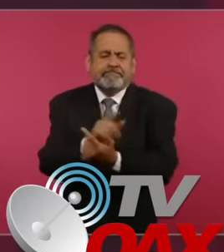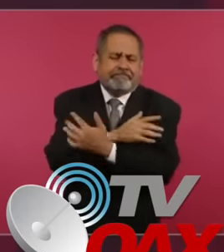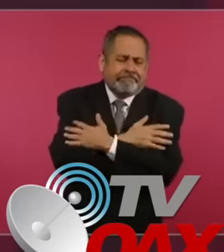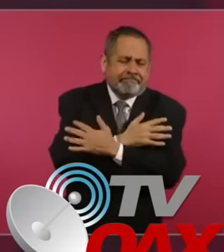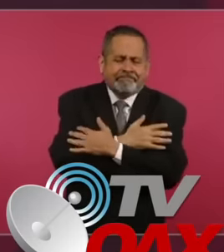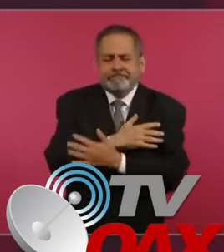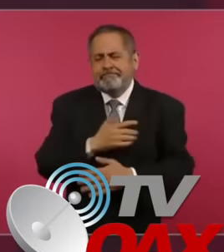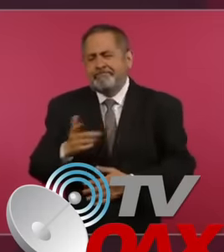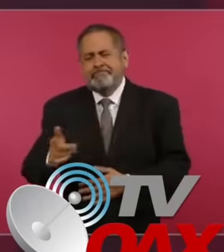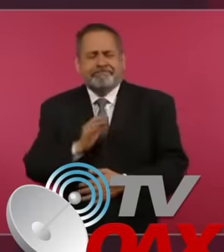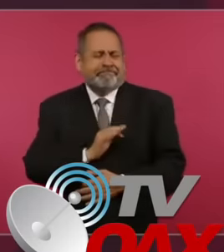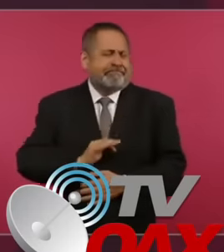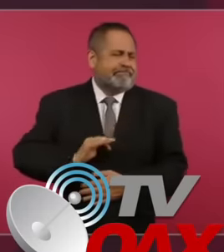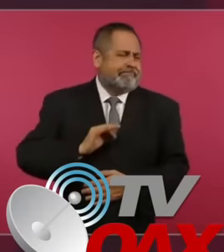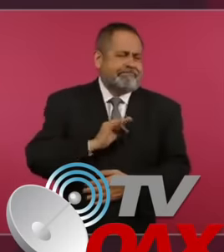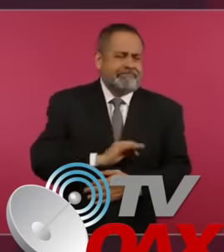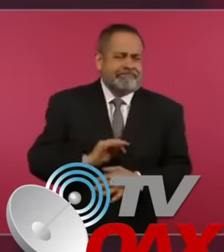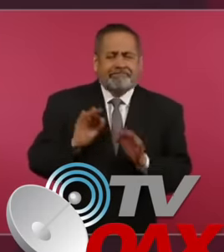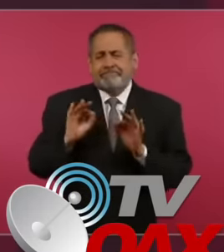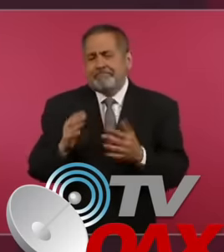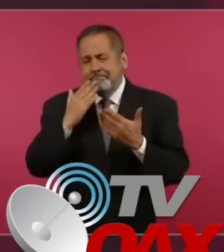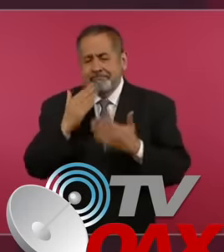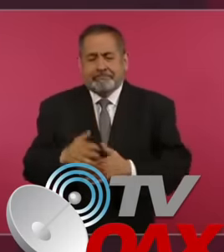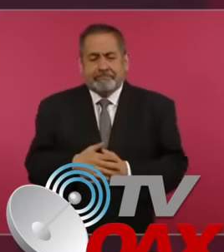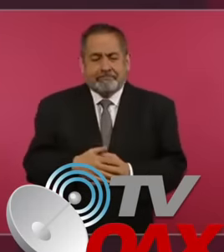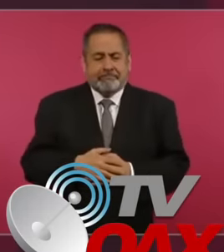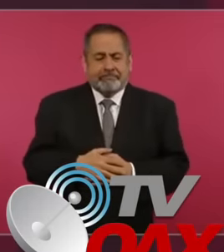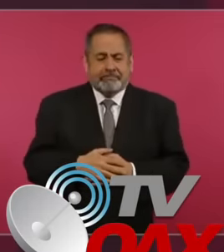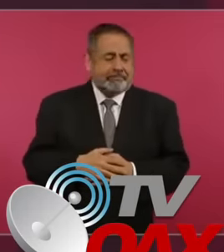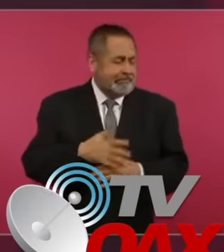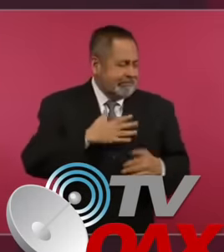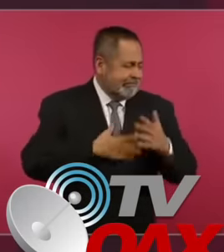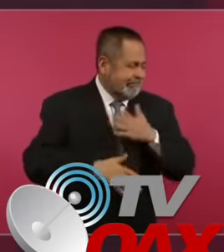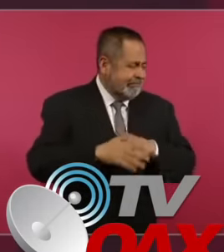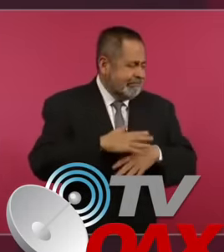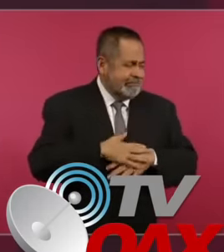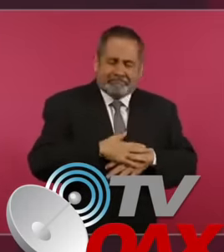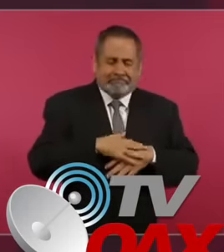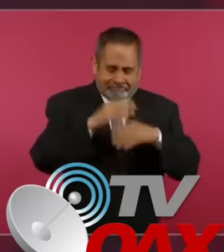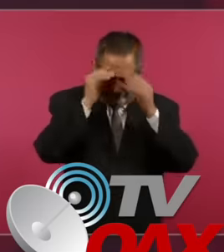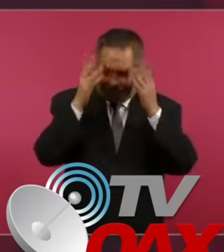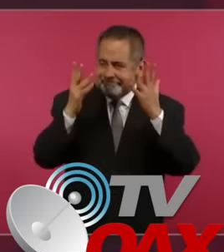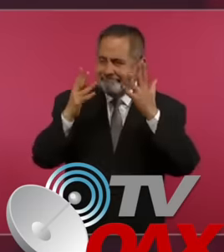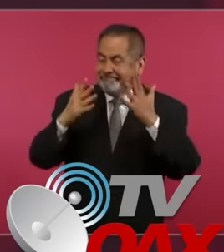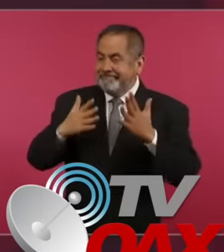me da muchísima felicidad. Se me quita hasta el cansancio.